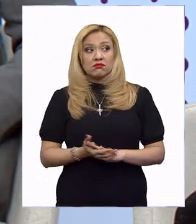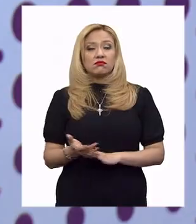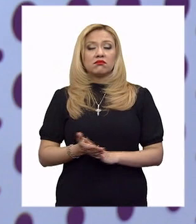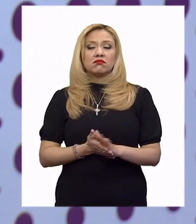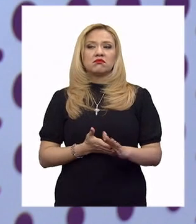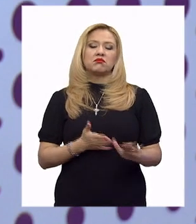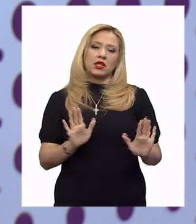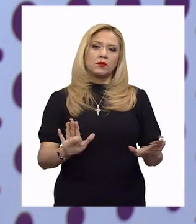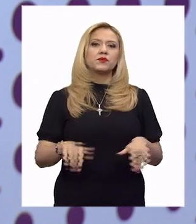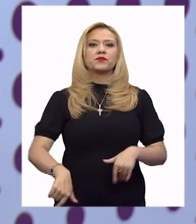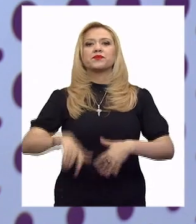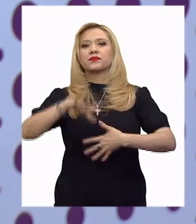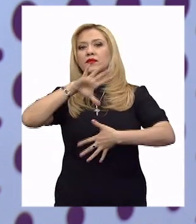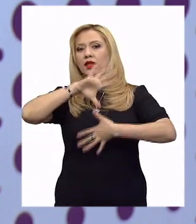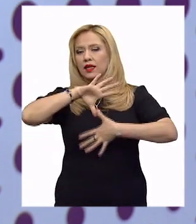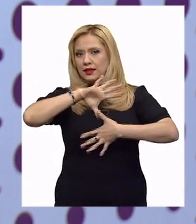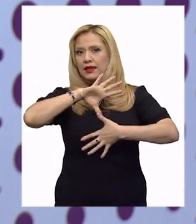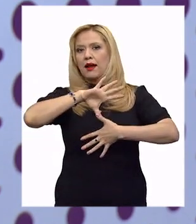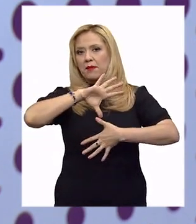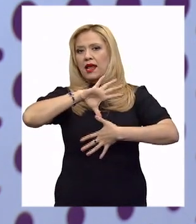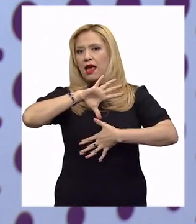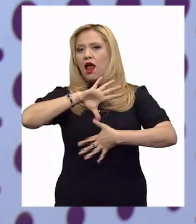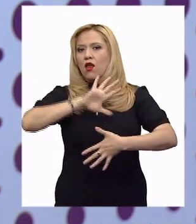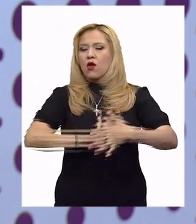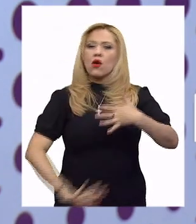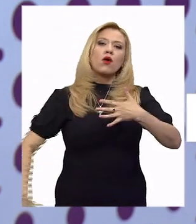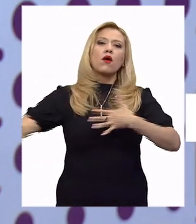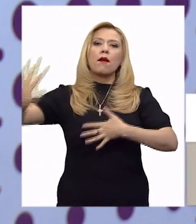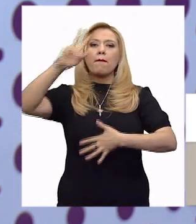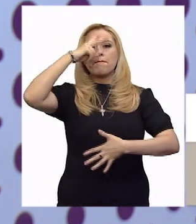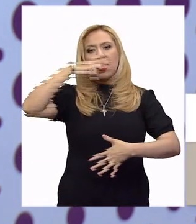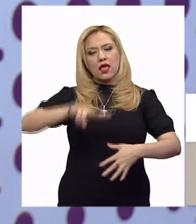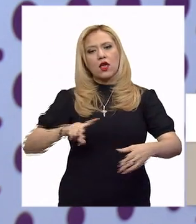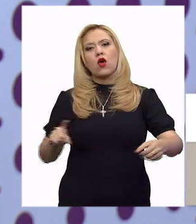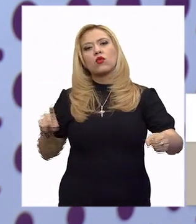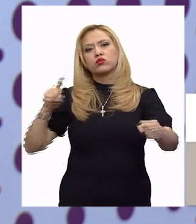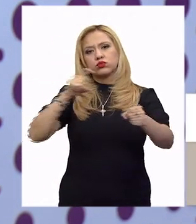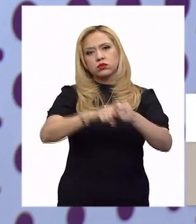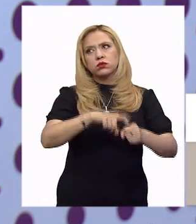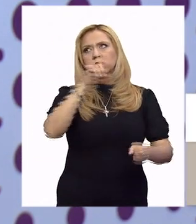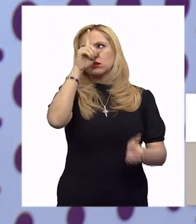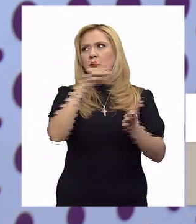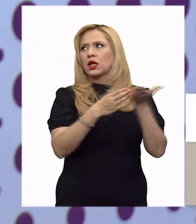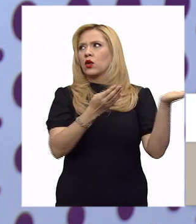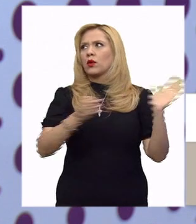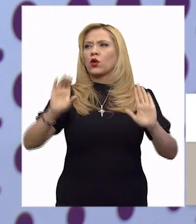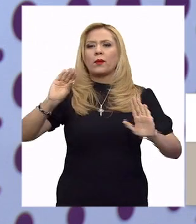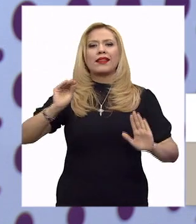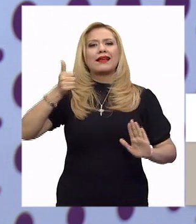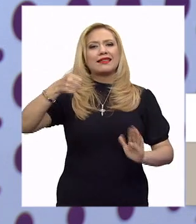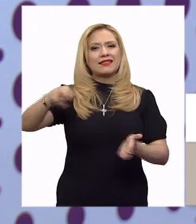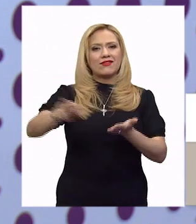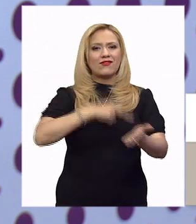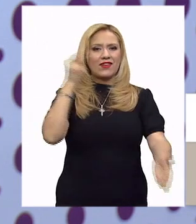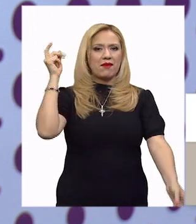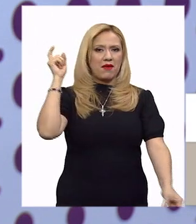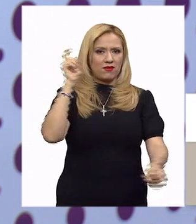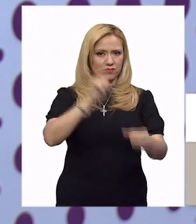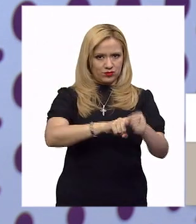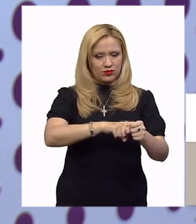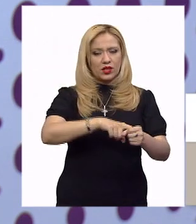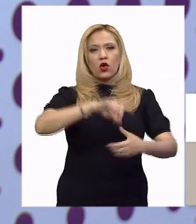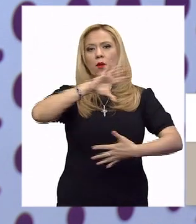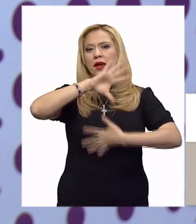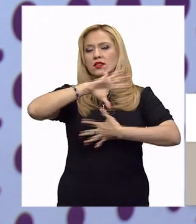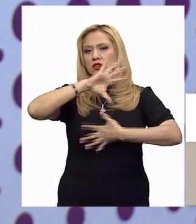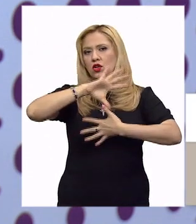está el sistema interamericano, ¿no? Que es donde México es parte. En 1996 se realizó la Convención Interamericana